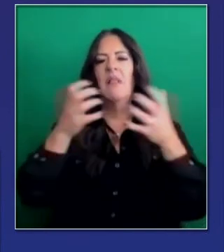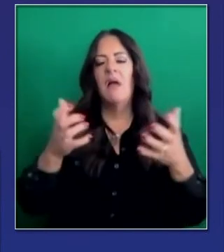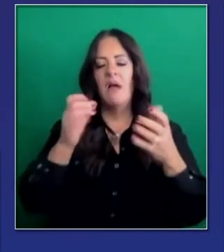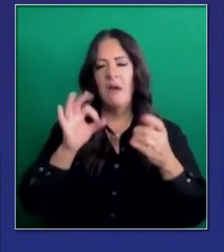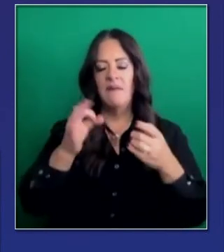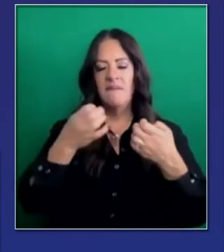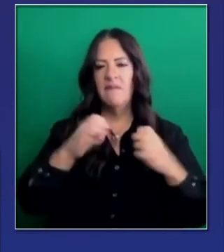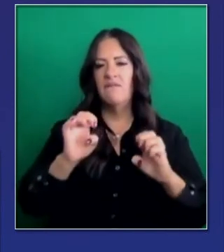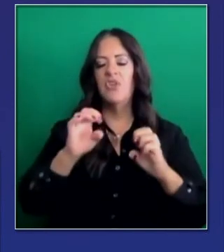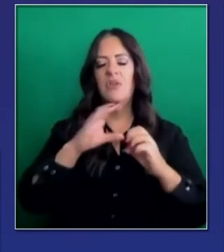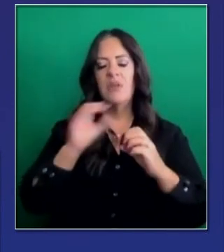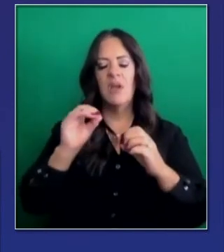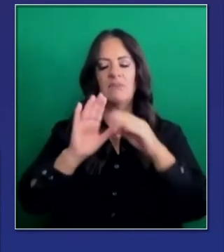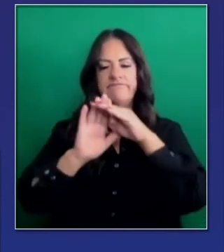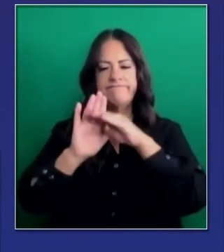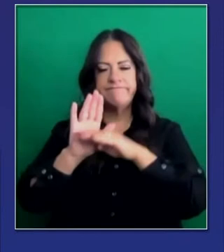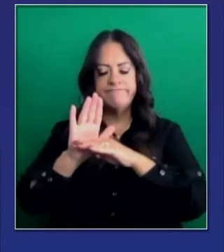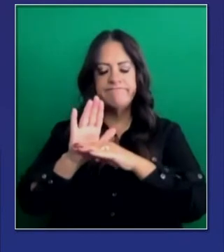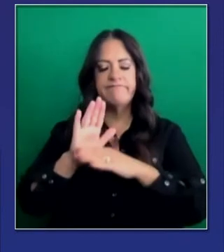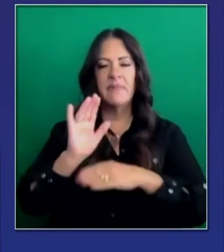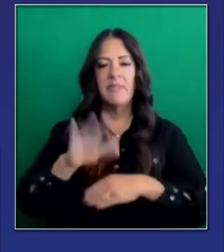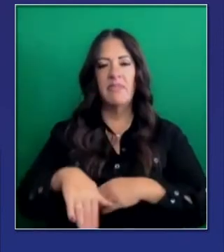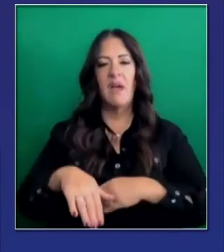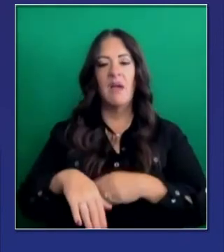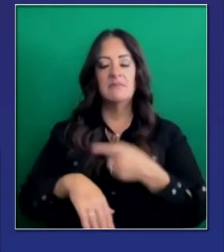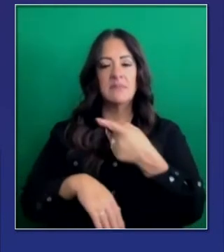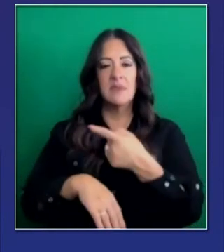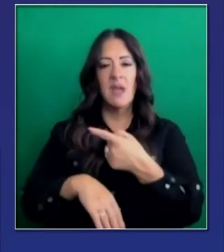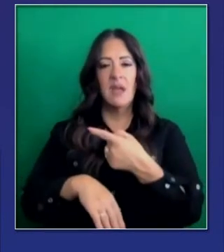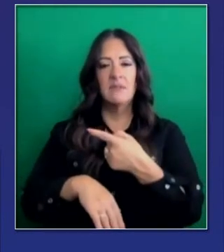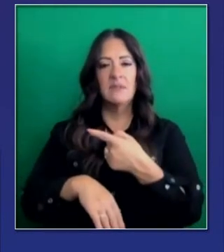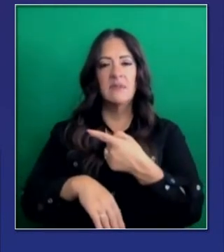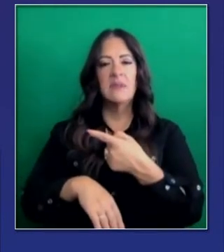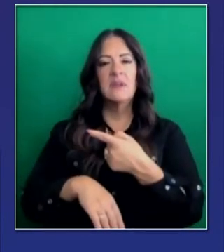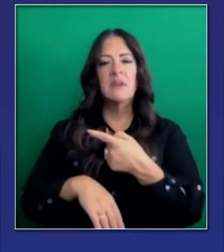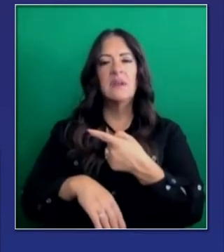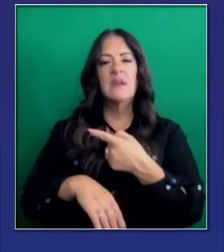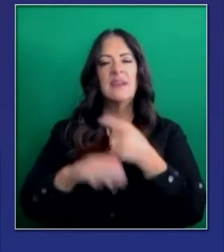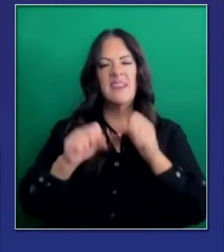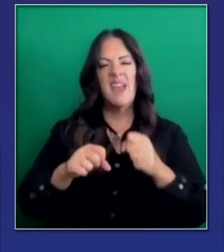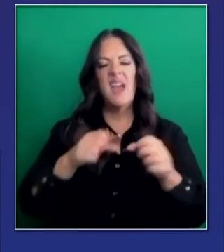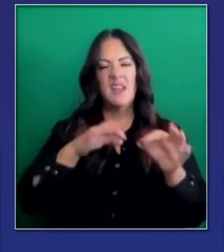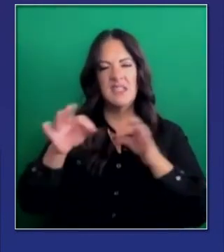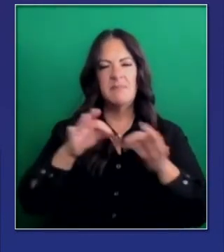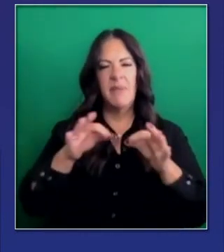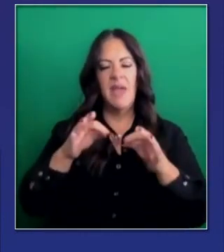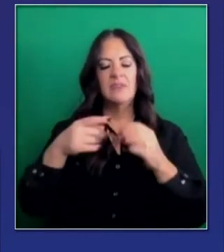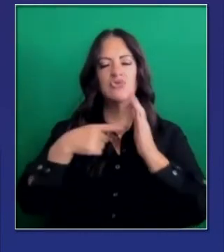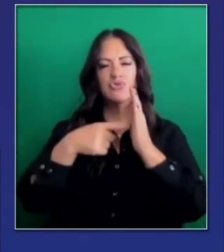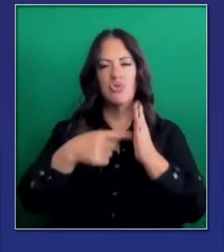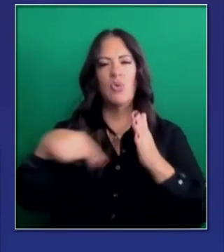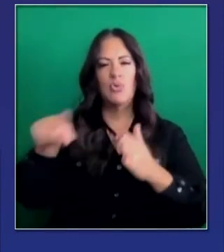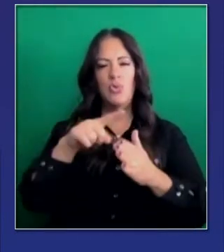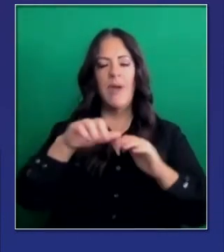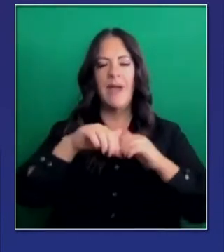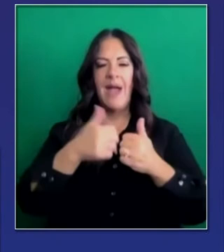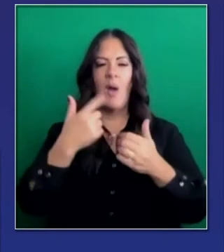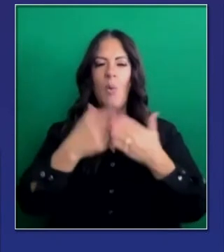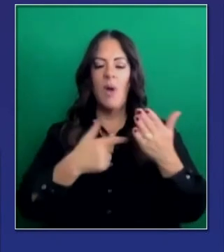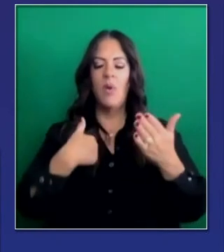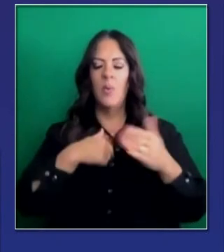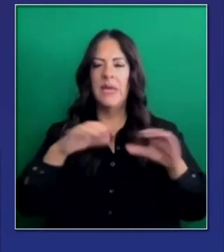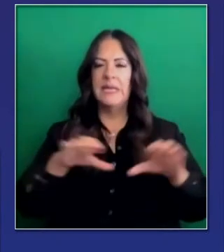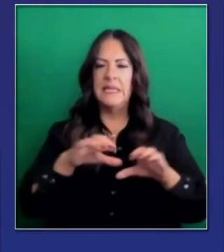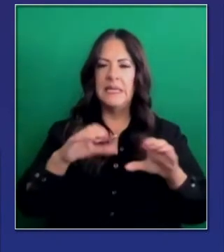publicado estos detalles que lo que muestra es esta transparencia por el sentido de urgencia en esta área es claro y las